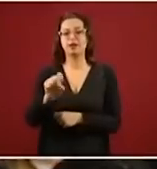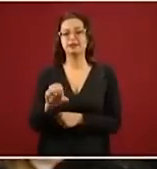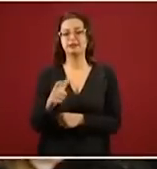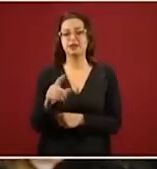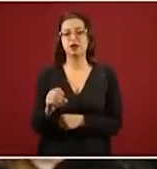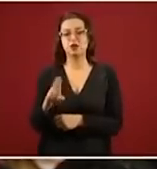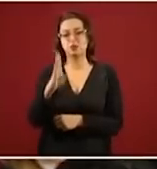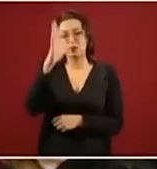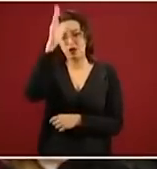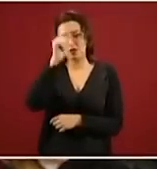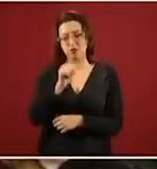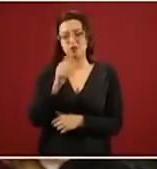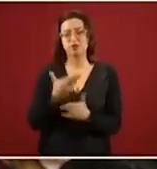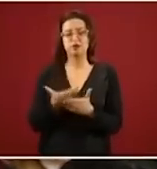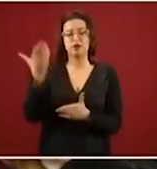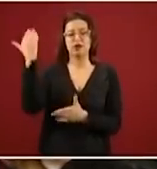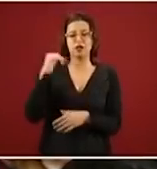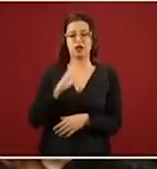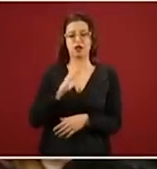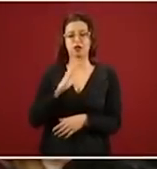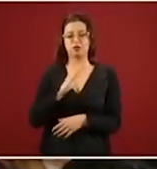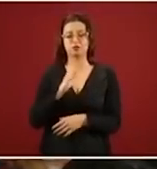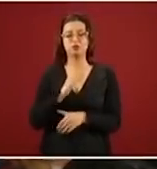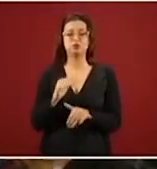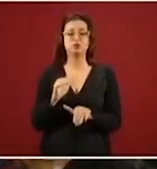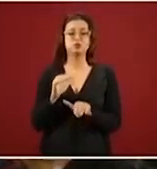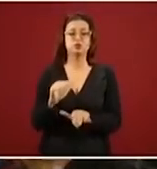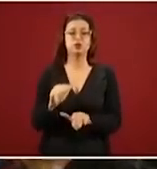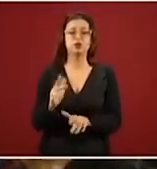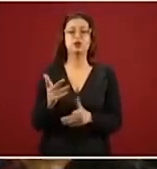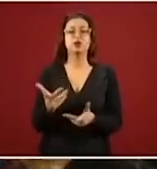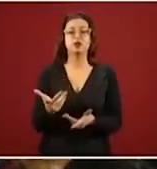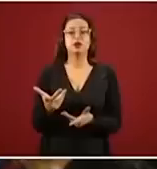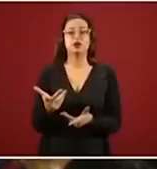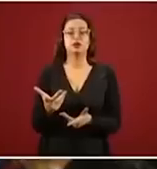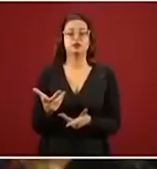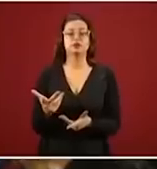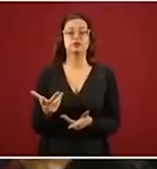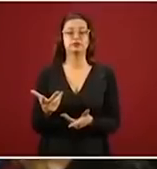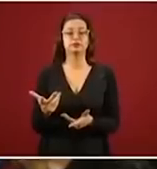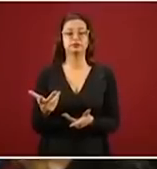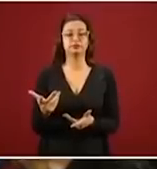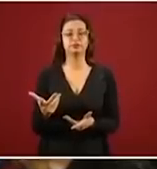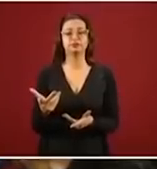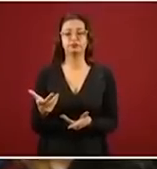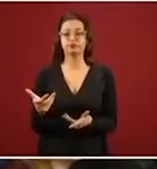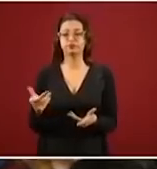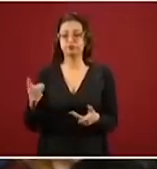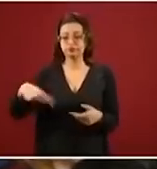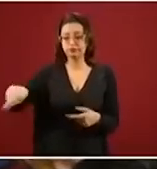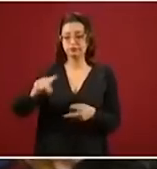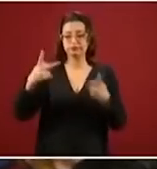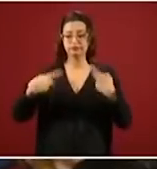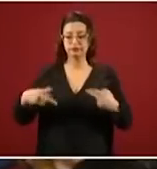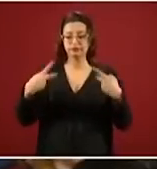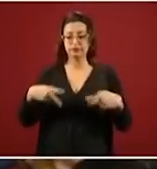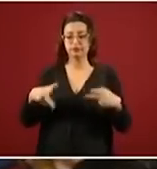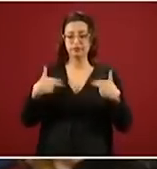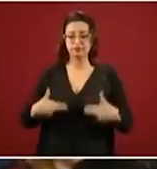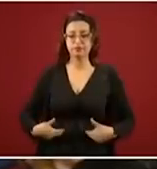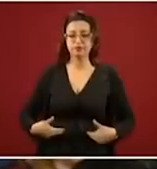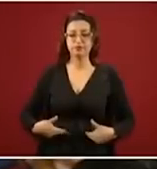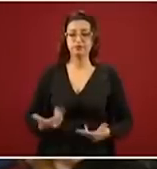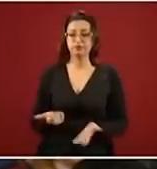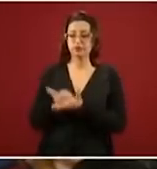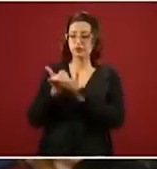hace un tiempo en el cual se garantiza por una parte una ayuda humanitaria de garantizar las